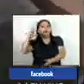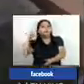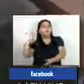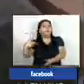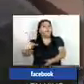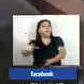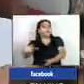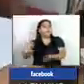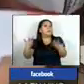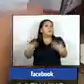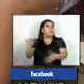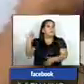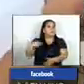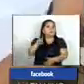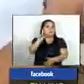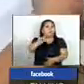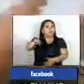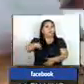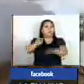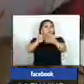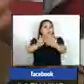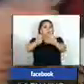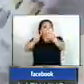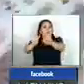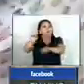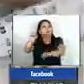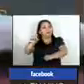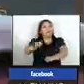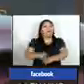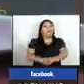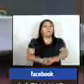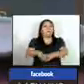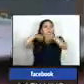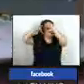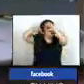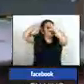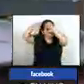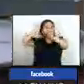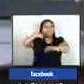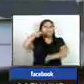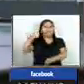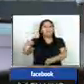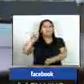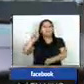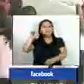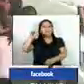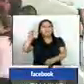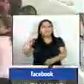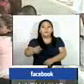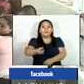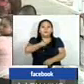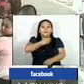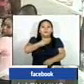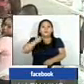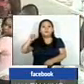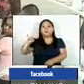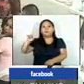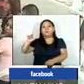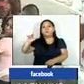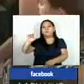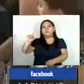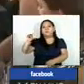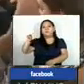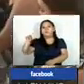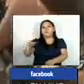Centroamericano en 1991. Con imágenes de Juan Castellanos, Iliana Leiva, Noticiero